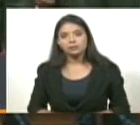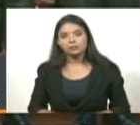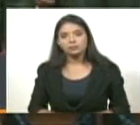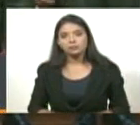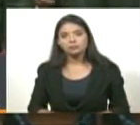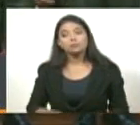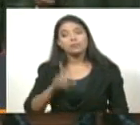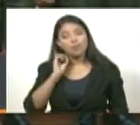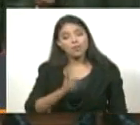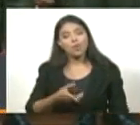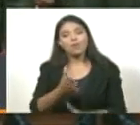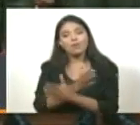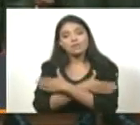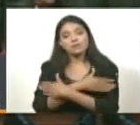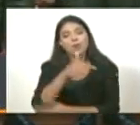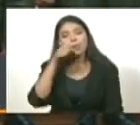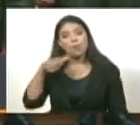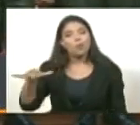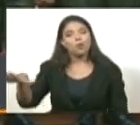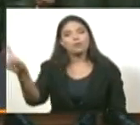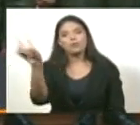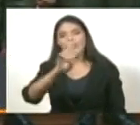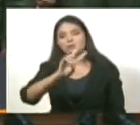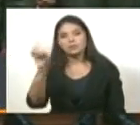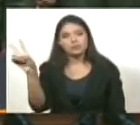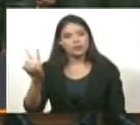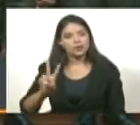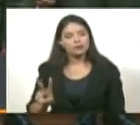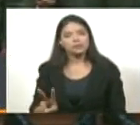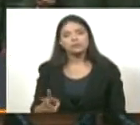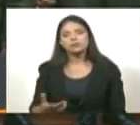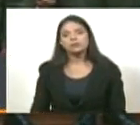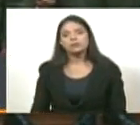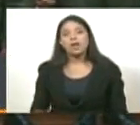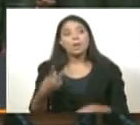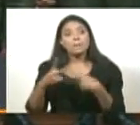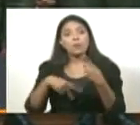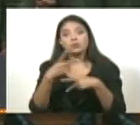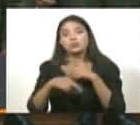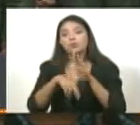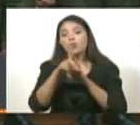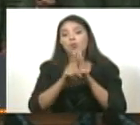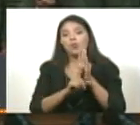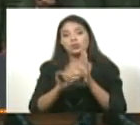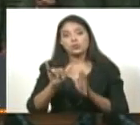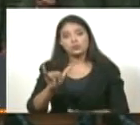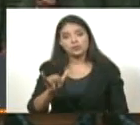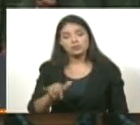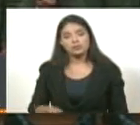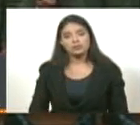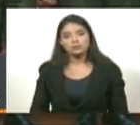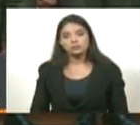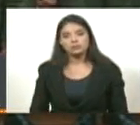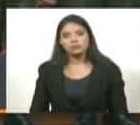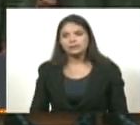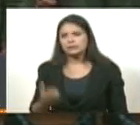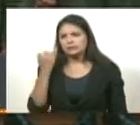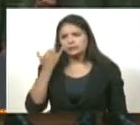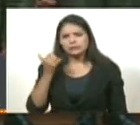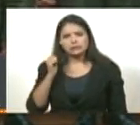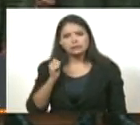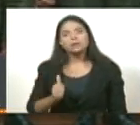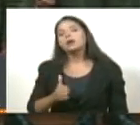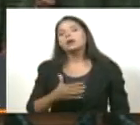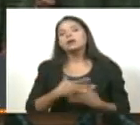Tenemos que felicitar al pueblo de Venezuela. Y ya el proceso constituyente, una iniciativa que ha